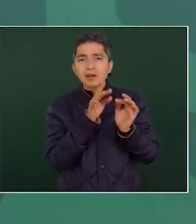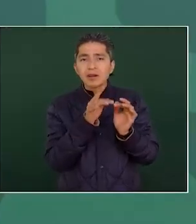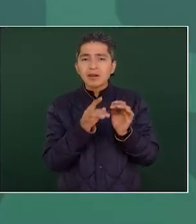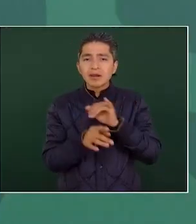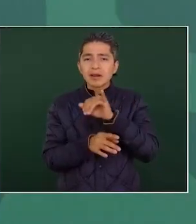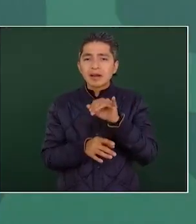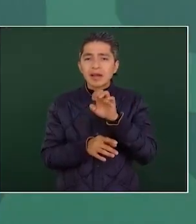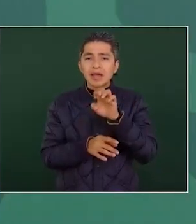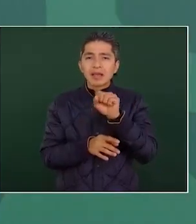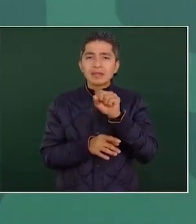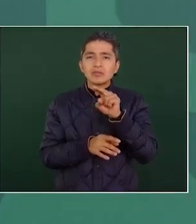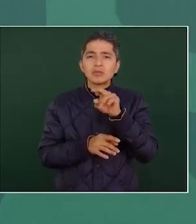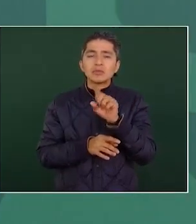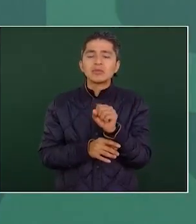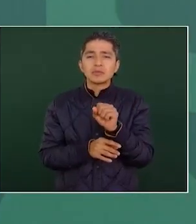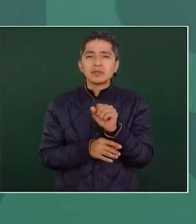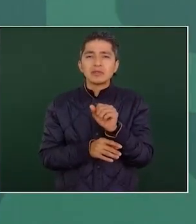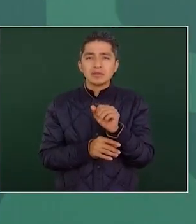Dígame